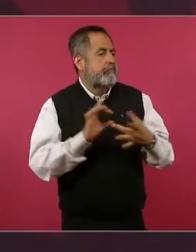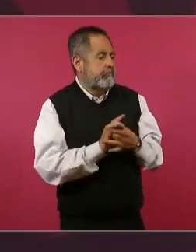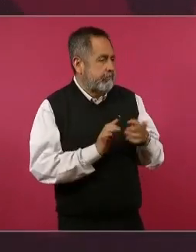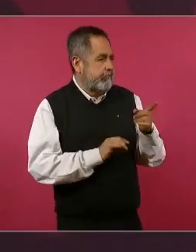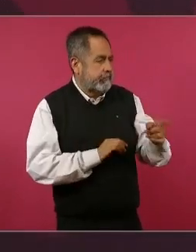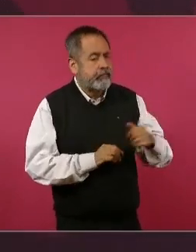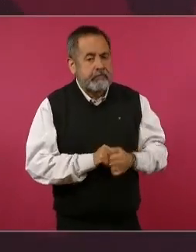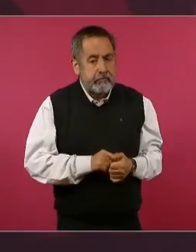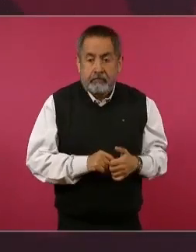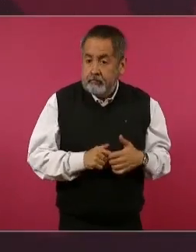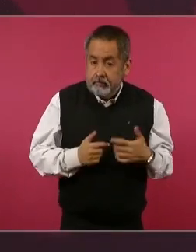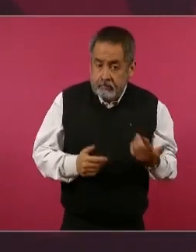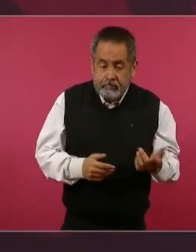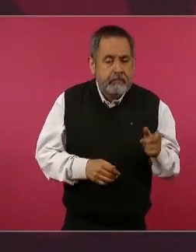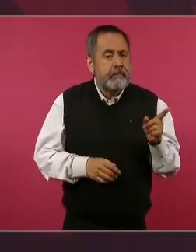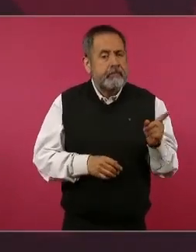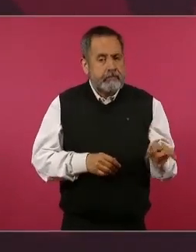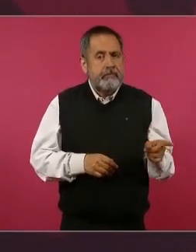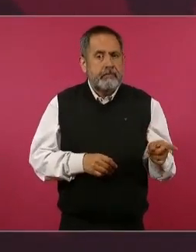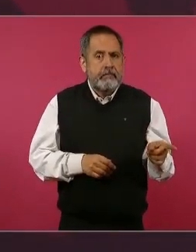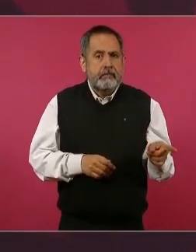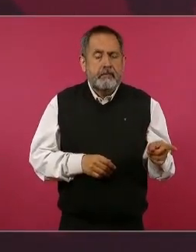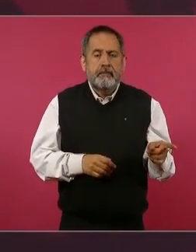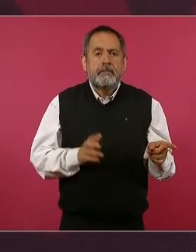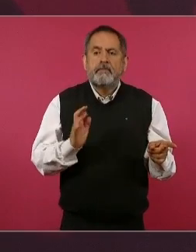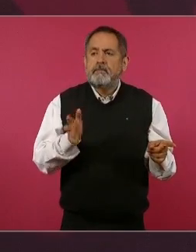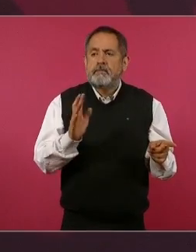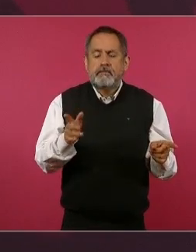y se les están